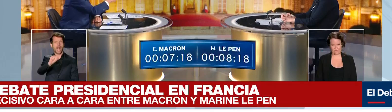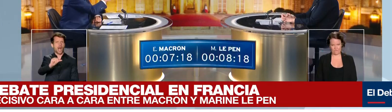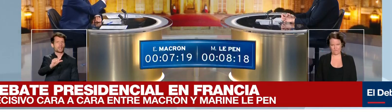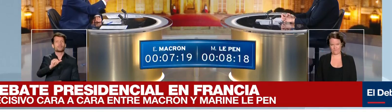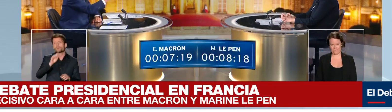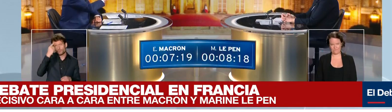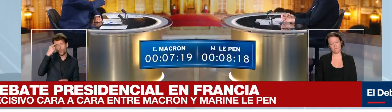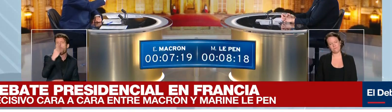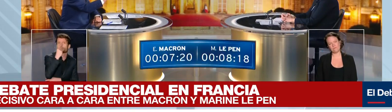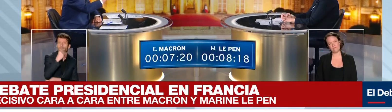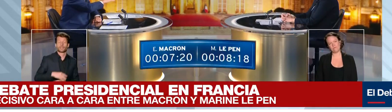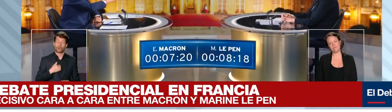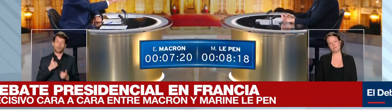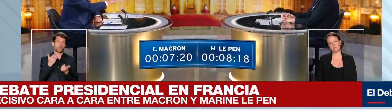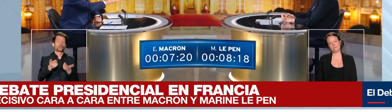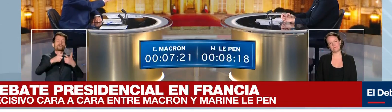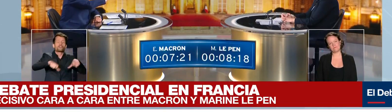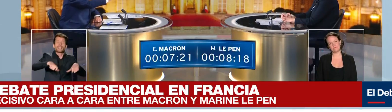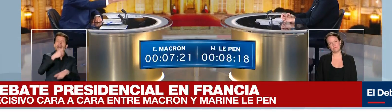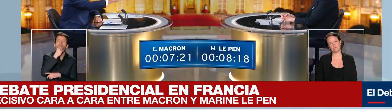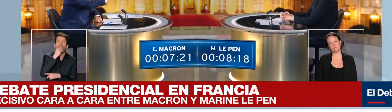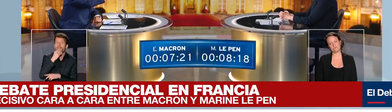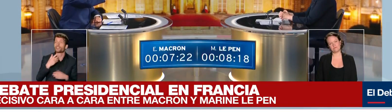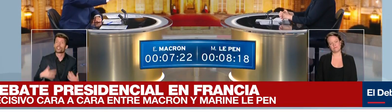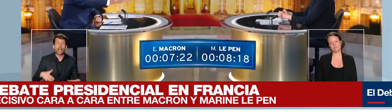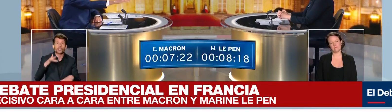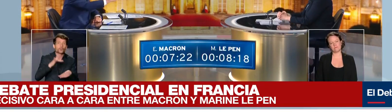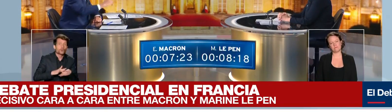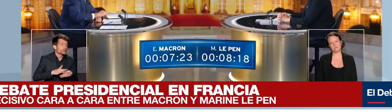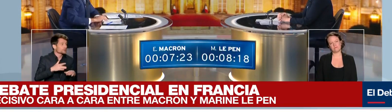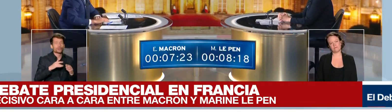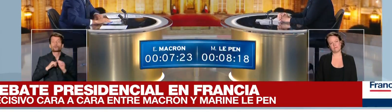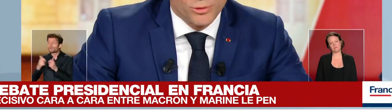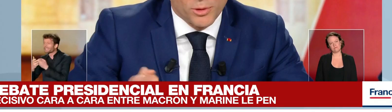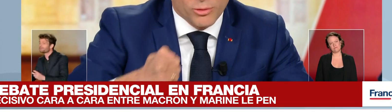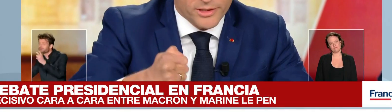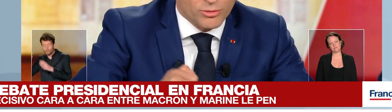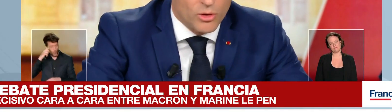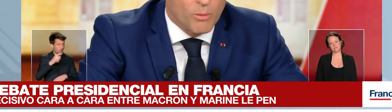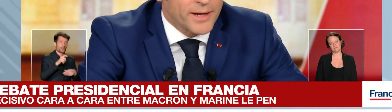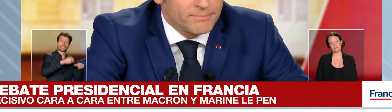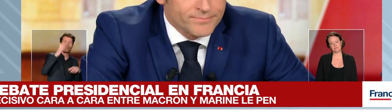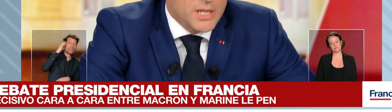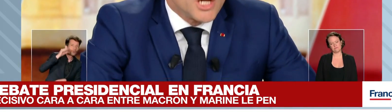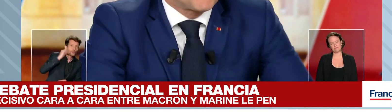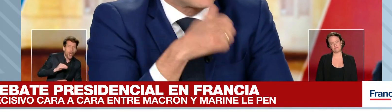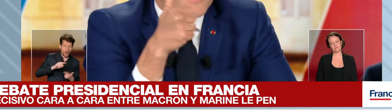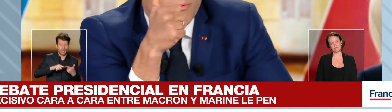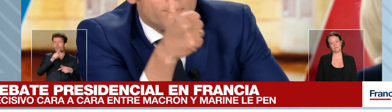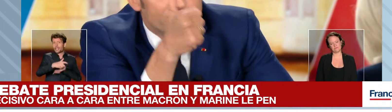cheque alimentario, como el cheque de inflación que le llega a las personas más modestas, los estudiantes, a las personas que más lo